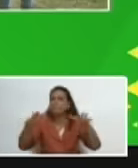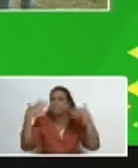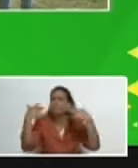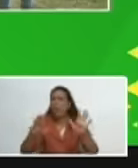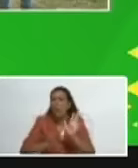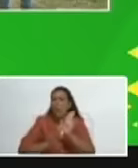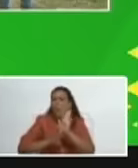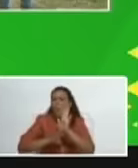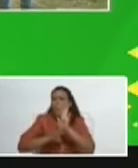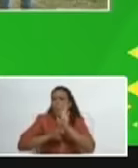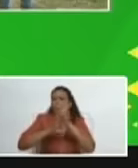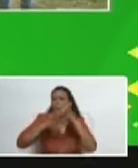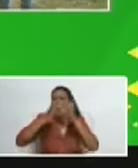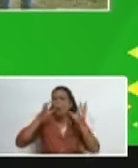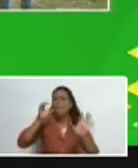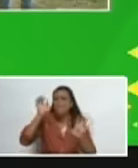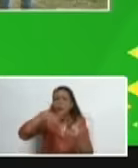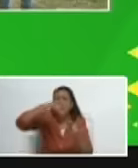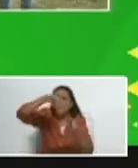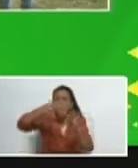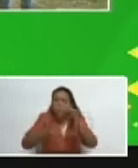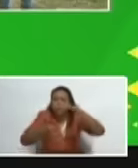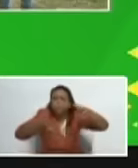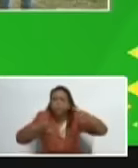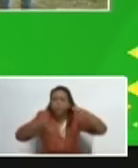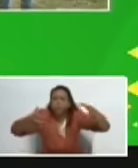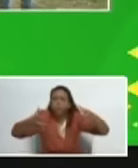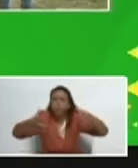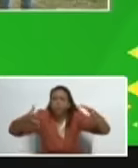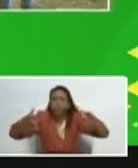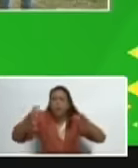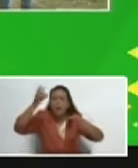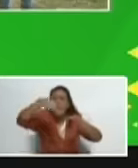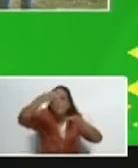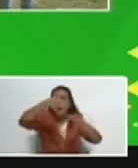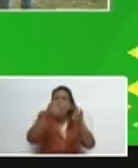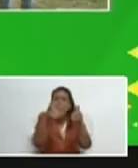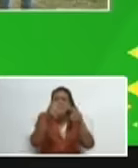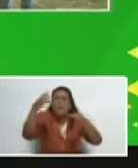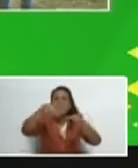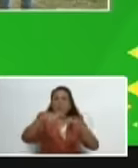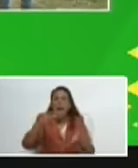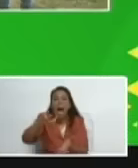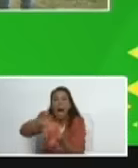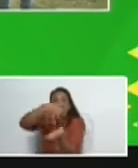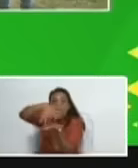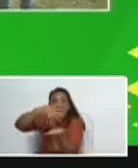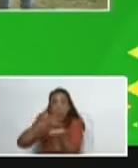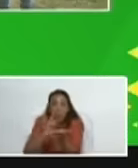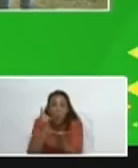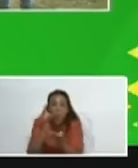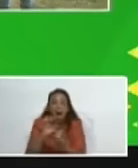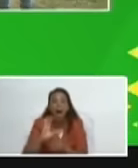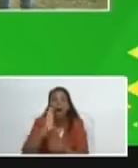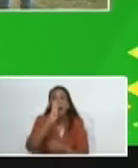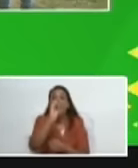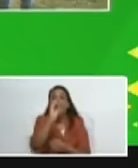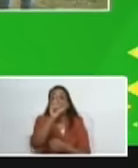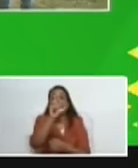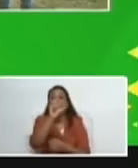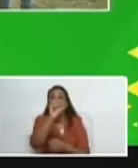va a crecer, y va a crecer, y va a crecer. La Bolsa Agrícola es una